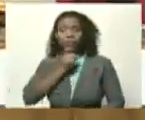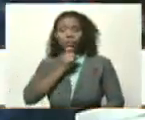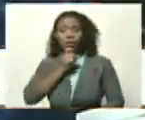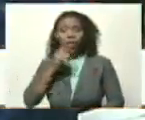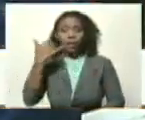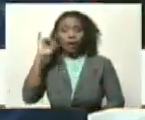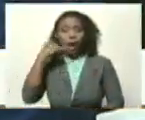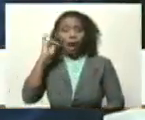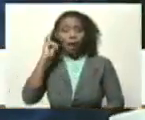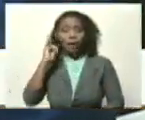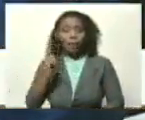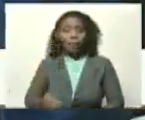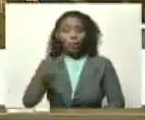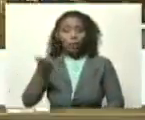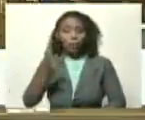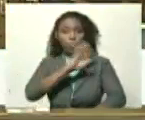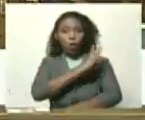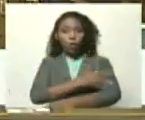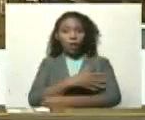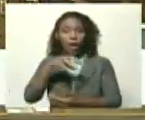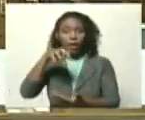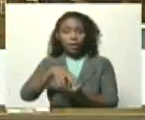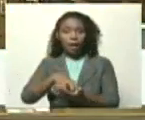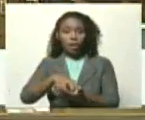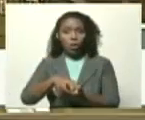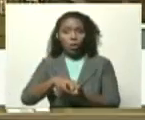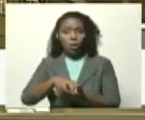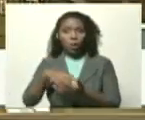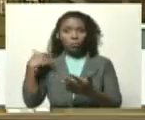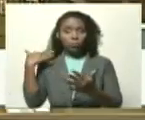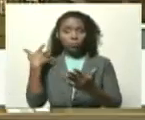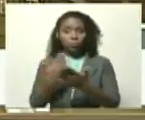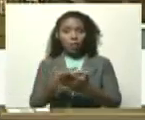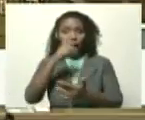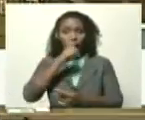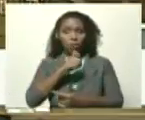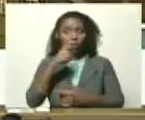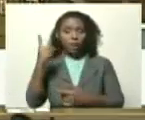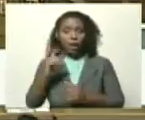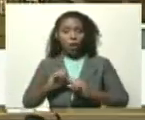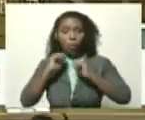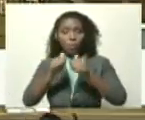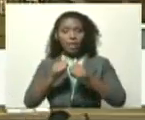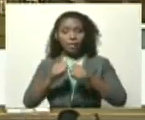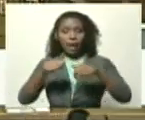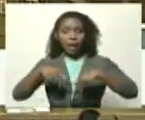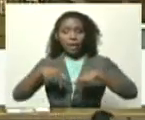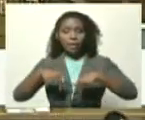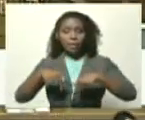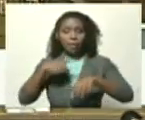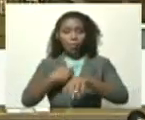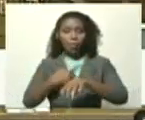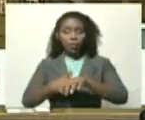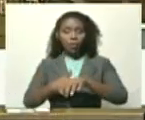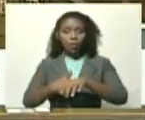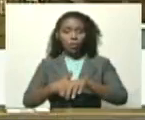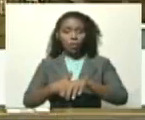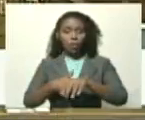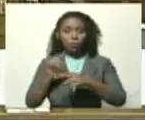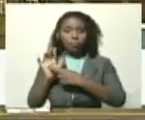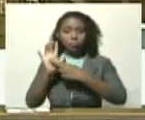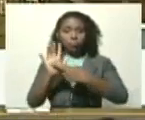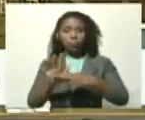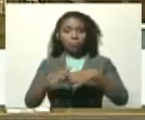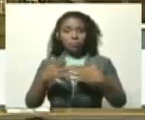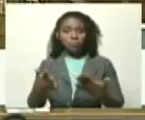tiene este importante poder del Estado durante el año que está comenzando en este momento. Reflejaba